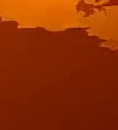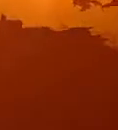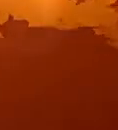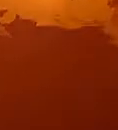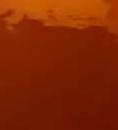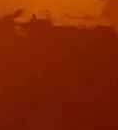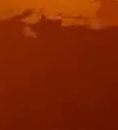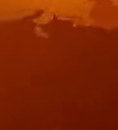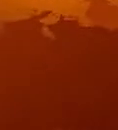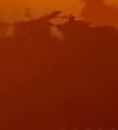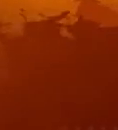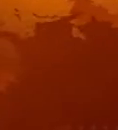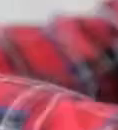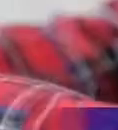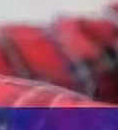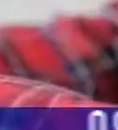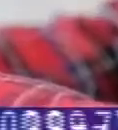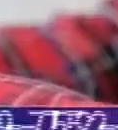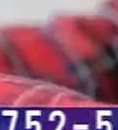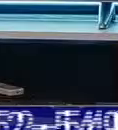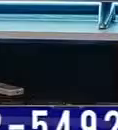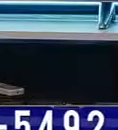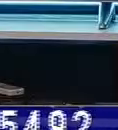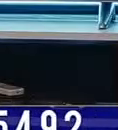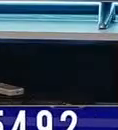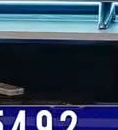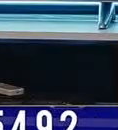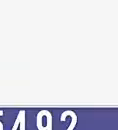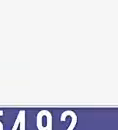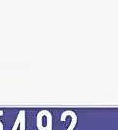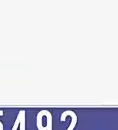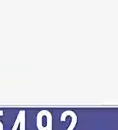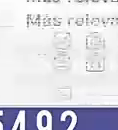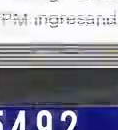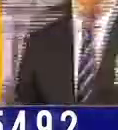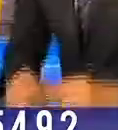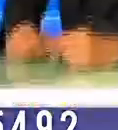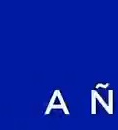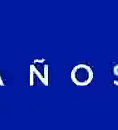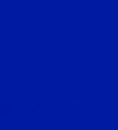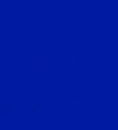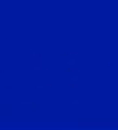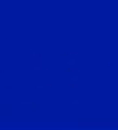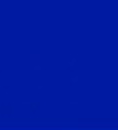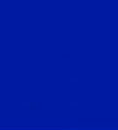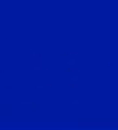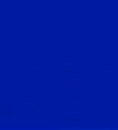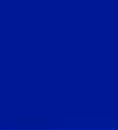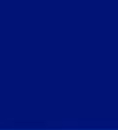comunidad y contacto directo. De lunes a viernes en Ecuavisa.